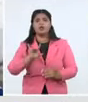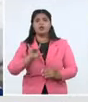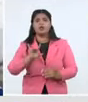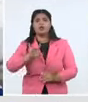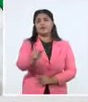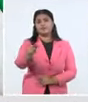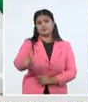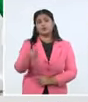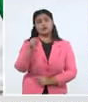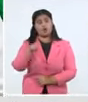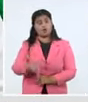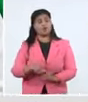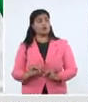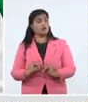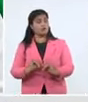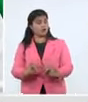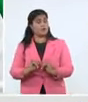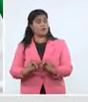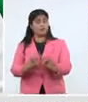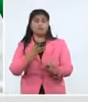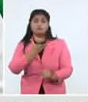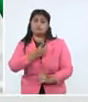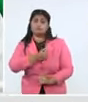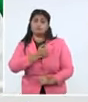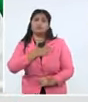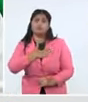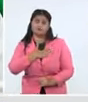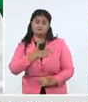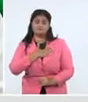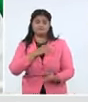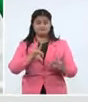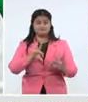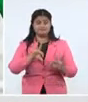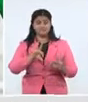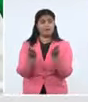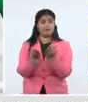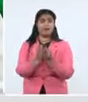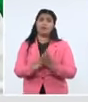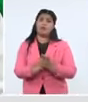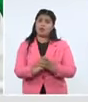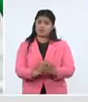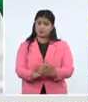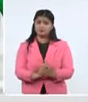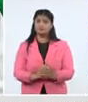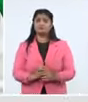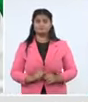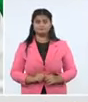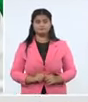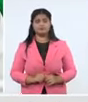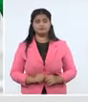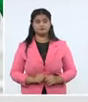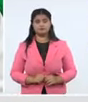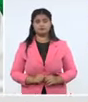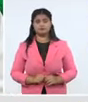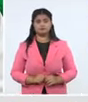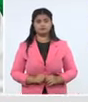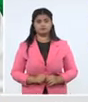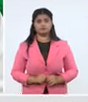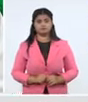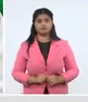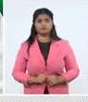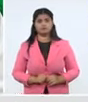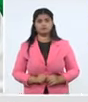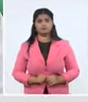informando. Damos las condolencias a sus familiares y a sus amistades. De esta forma, Cuba,